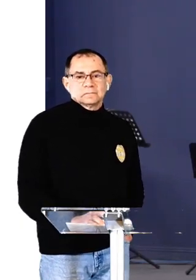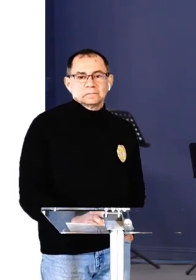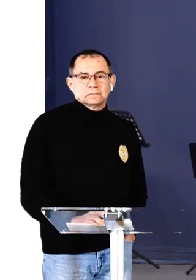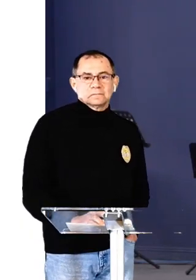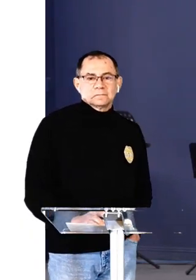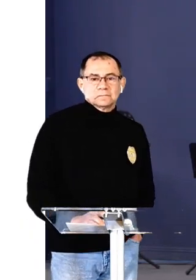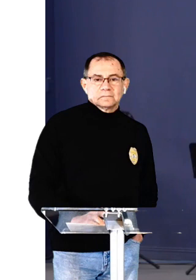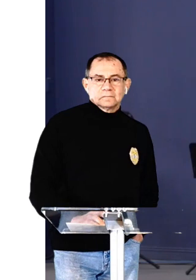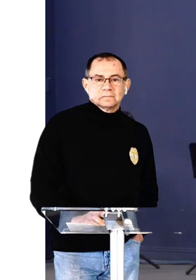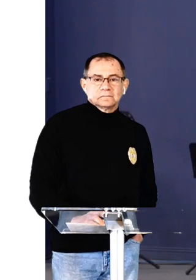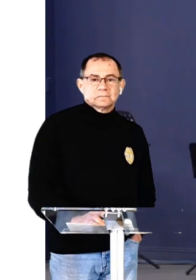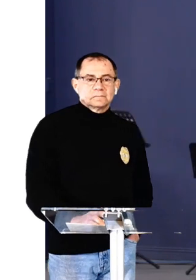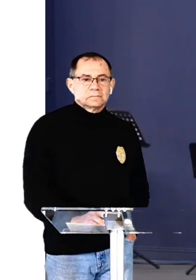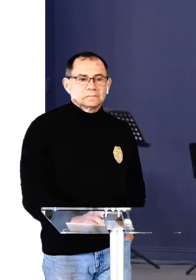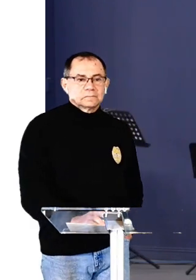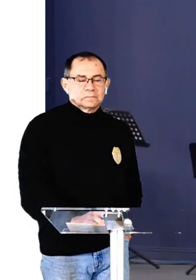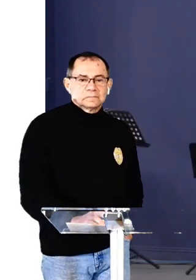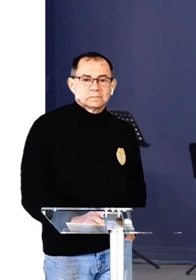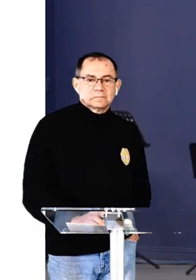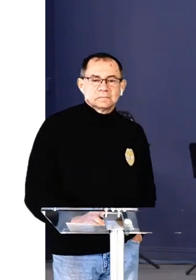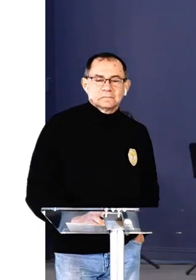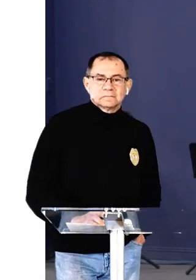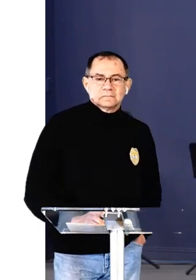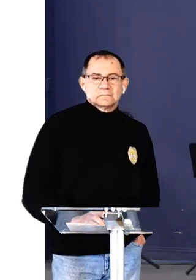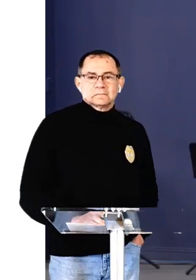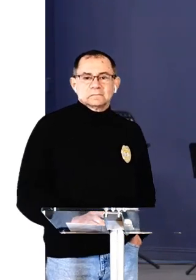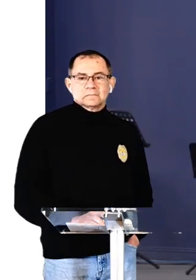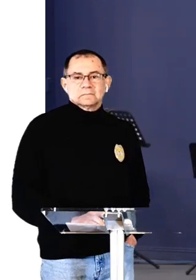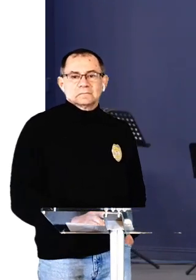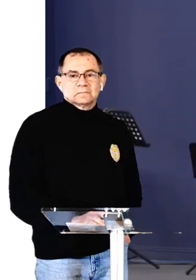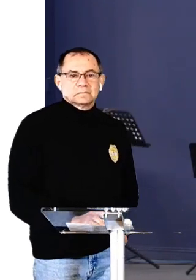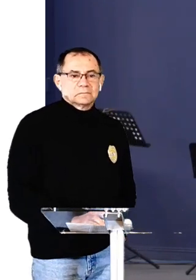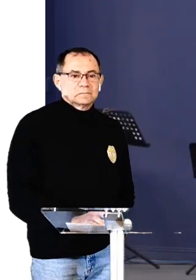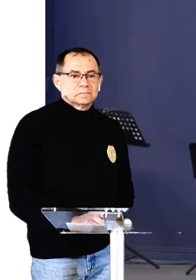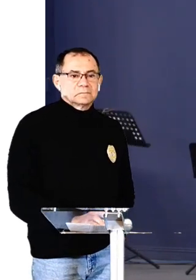Lorena López. Ella es